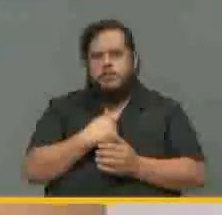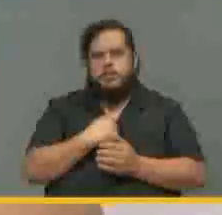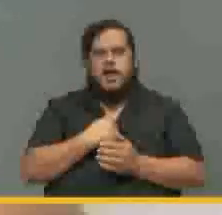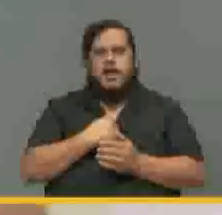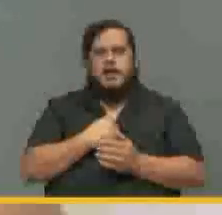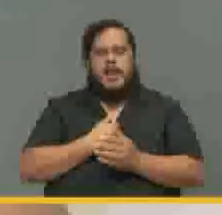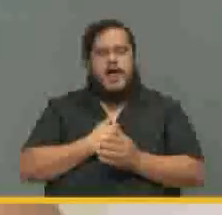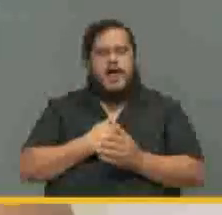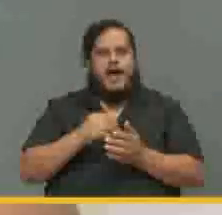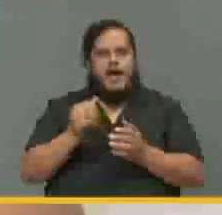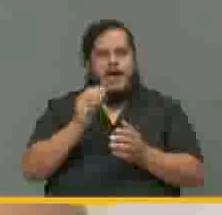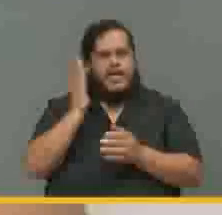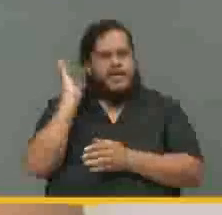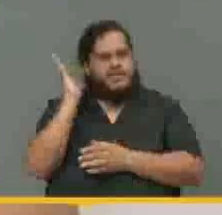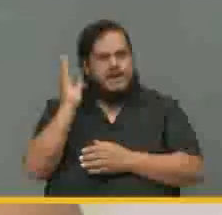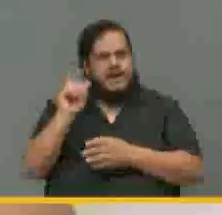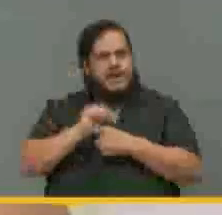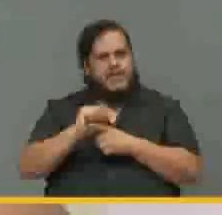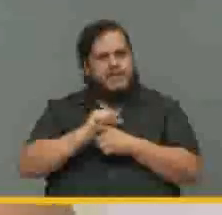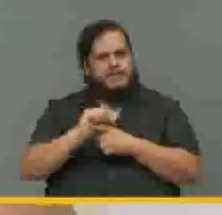de capacitación.